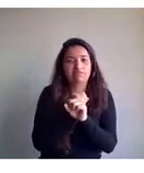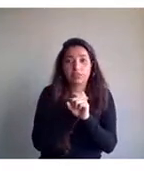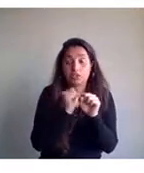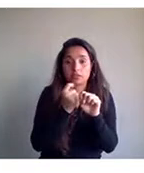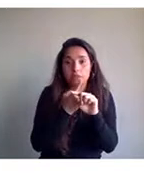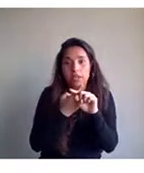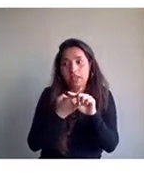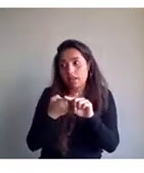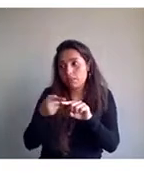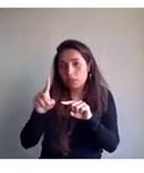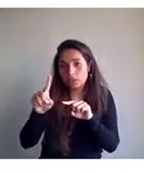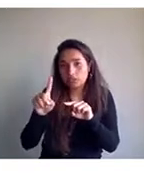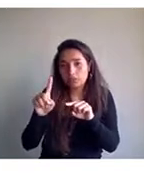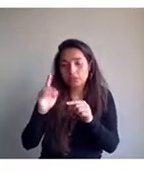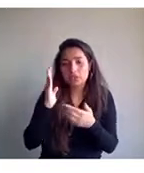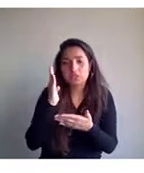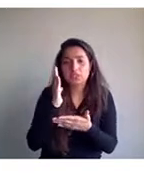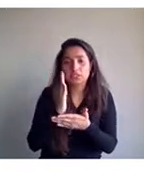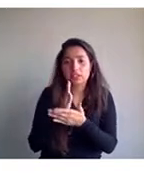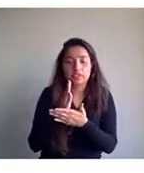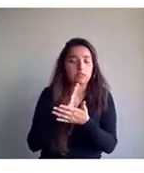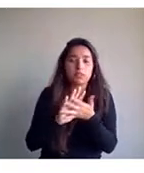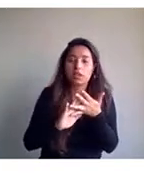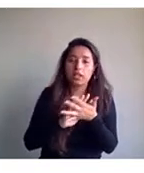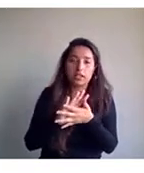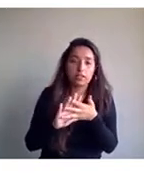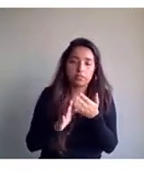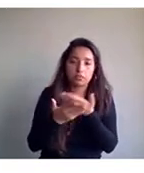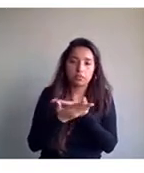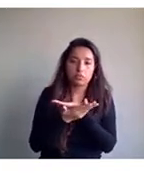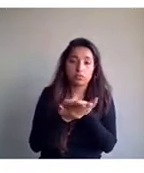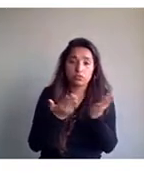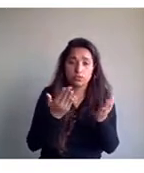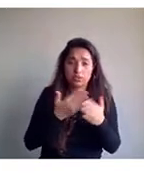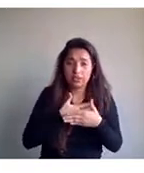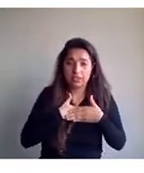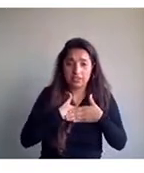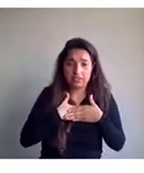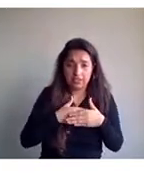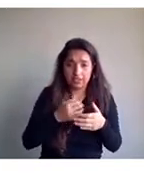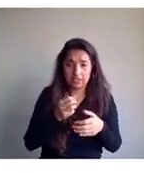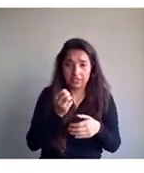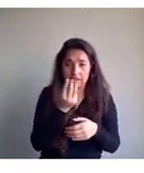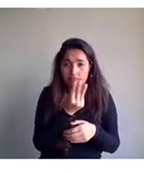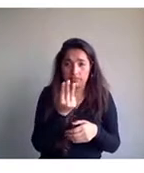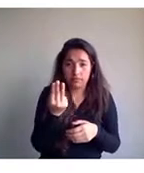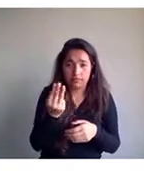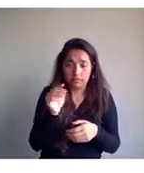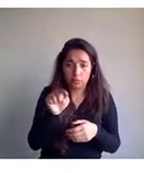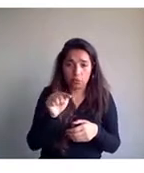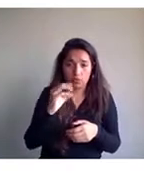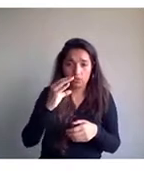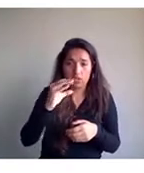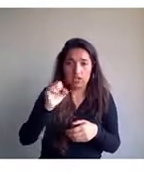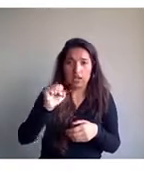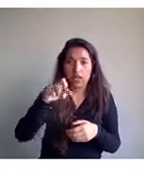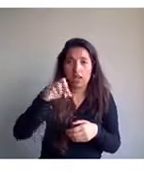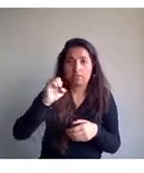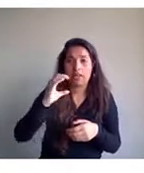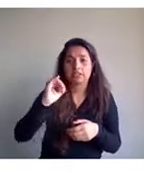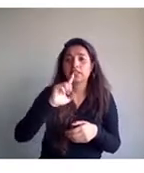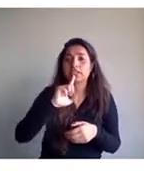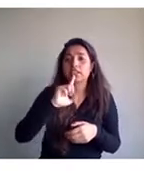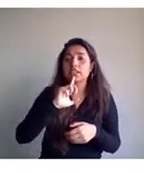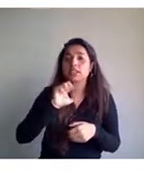siguiente si ustedes entran a www capacitación regional punto o hereje ahí les van a